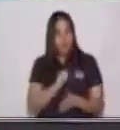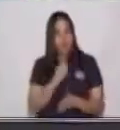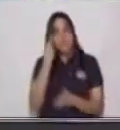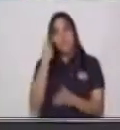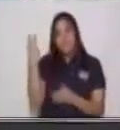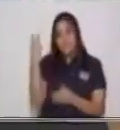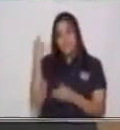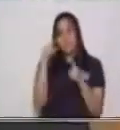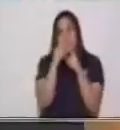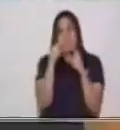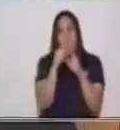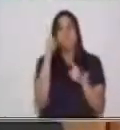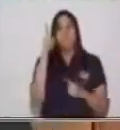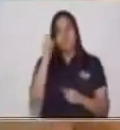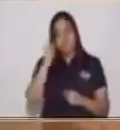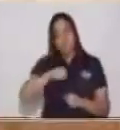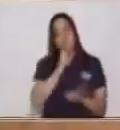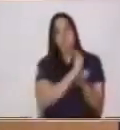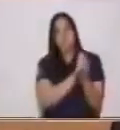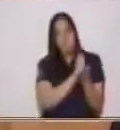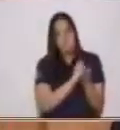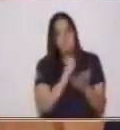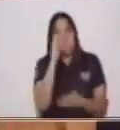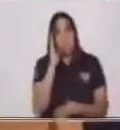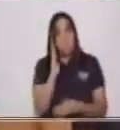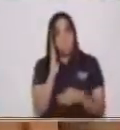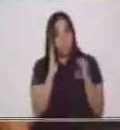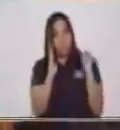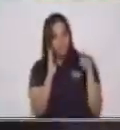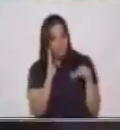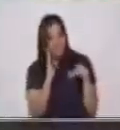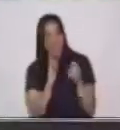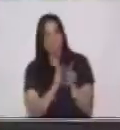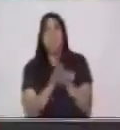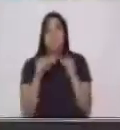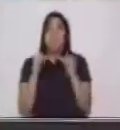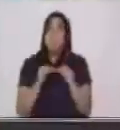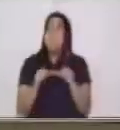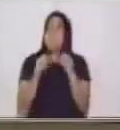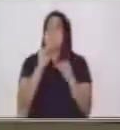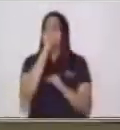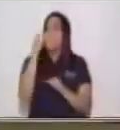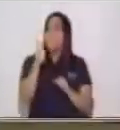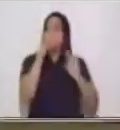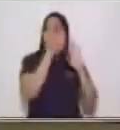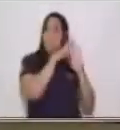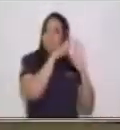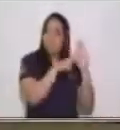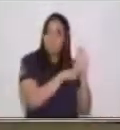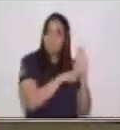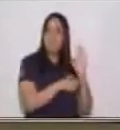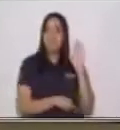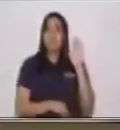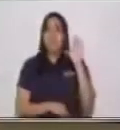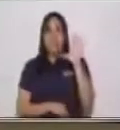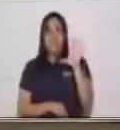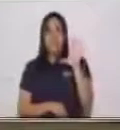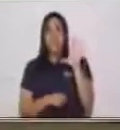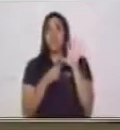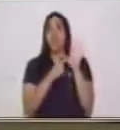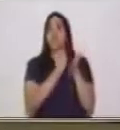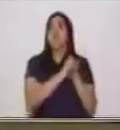palabras deben de escribirse con B. Seguimos con la regla número 5 y es que se escribe